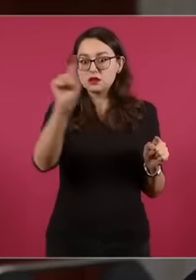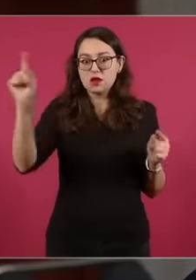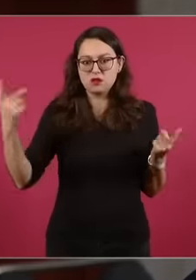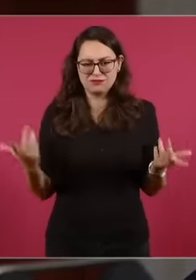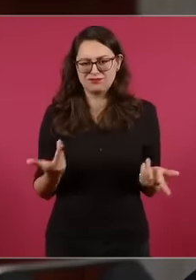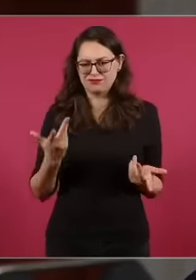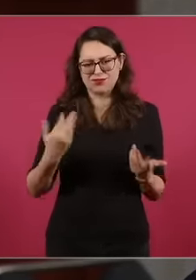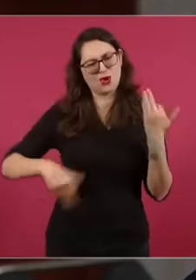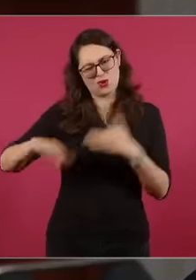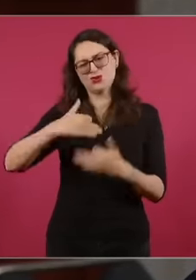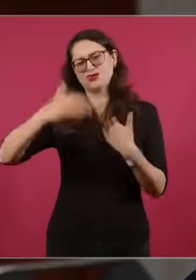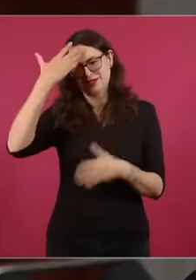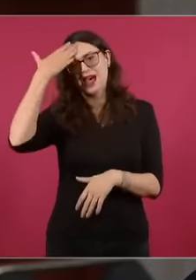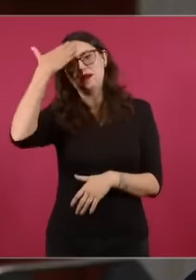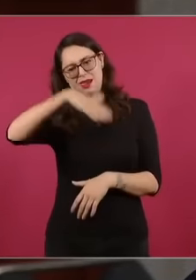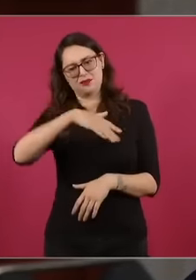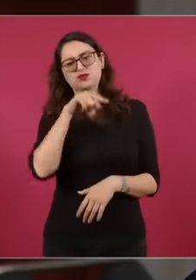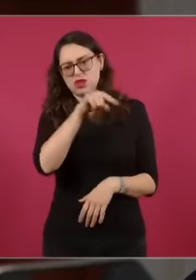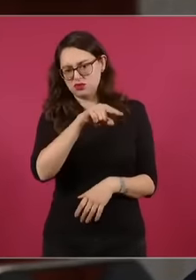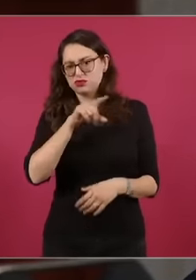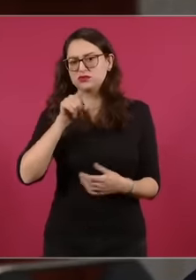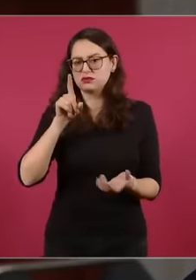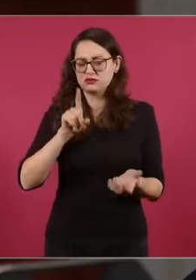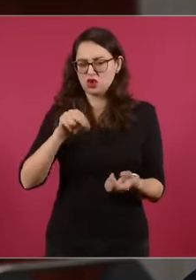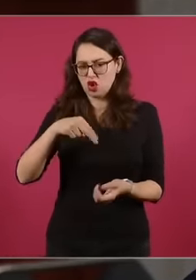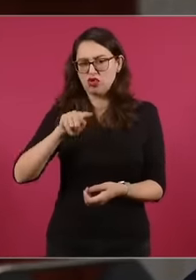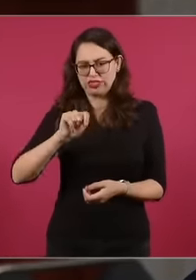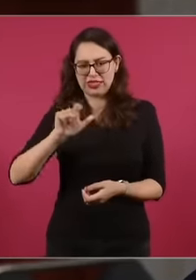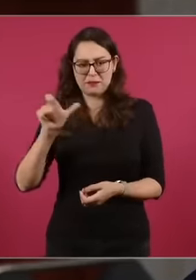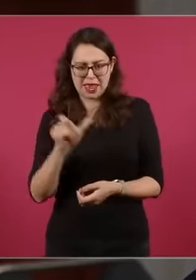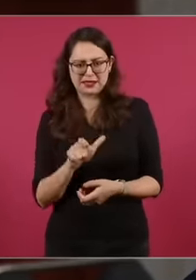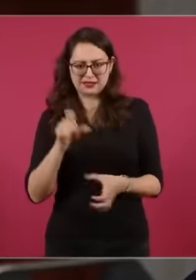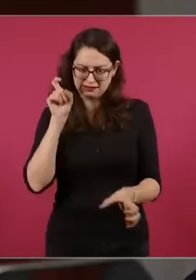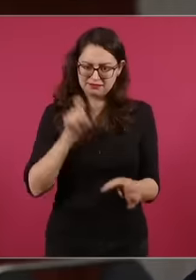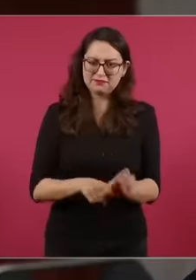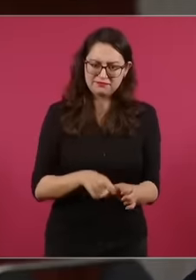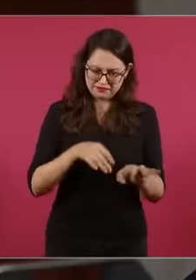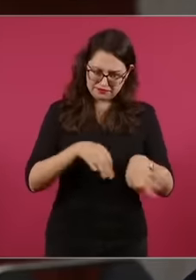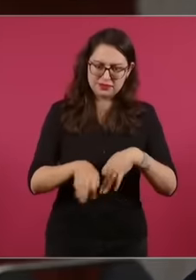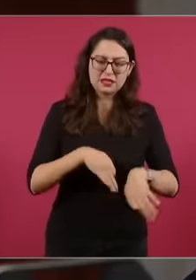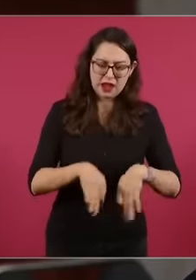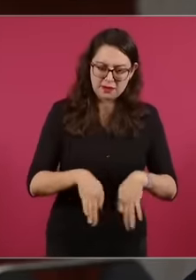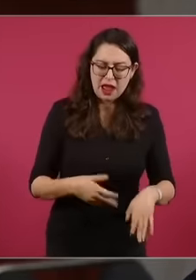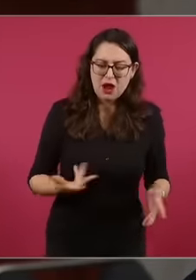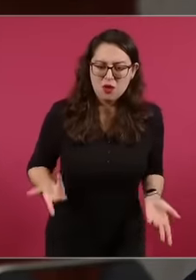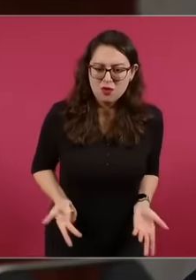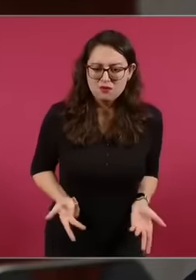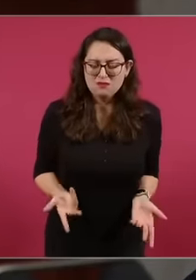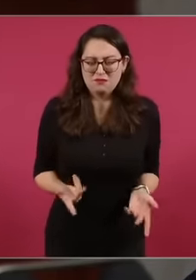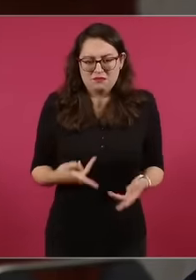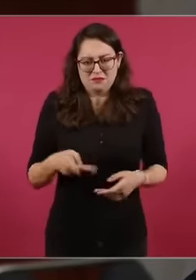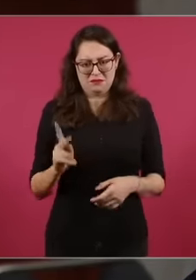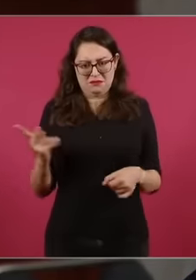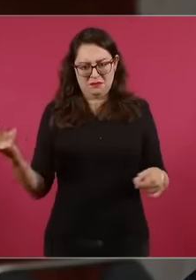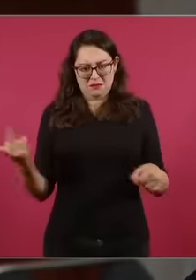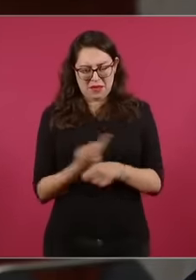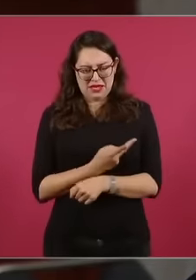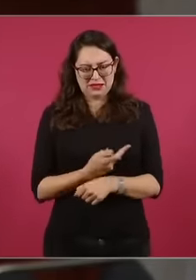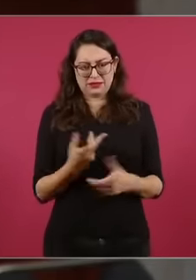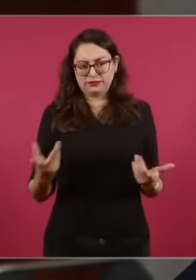ellos son reconocidos periodistas aquí. Entonces, mi pregunta es si usted sabe por qué ellos no fueron incluidos